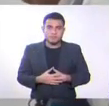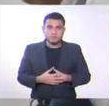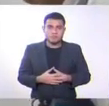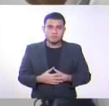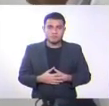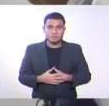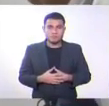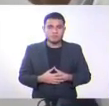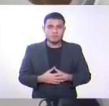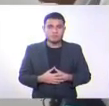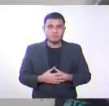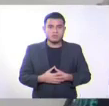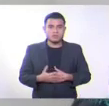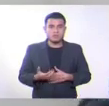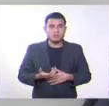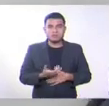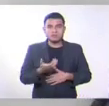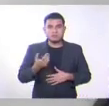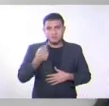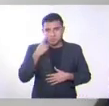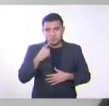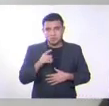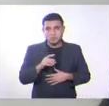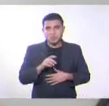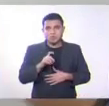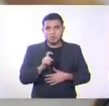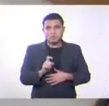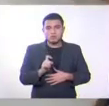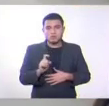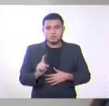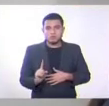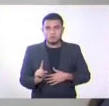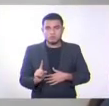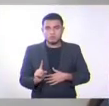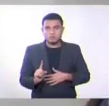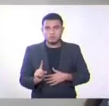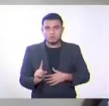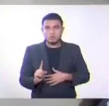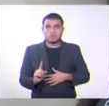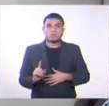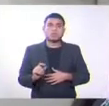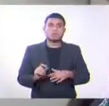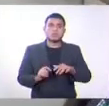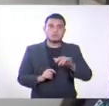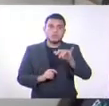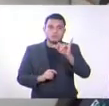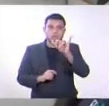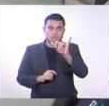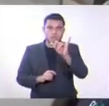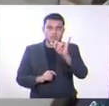acá tenemos x1. Ujú. Y en y